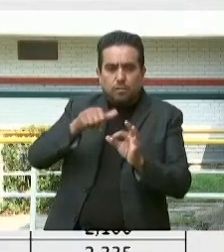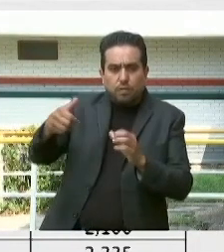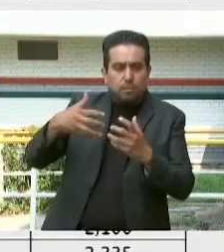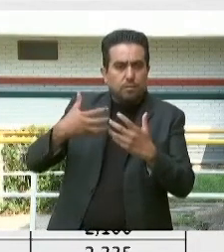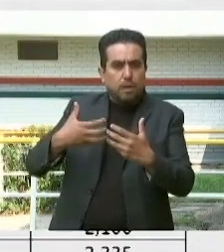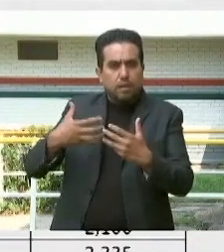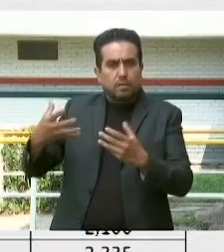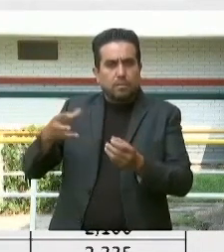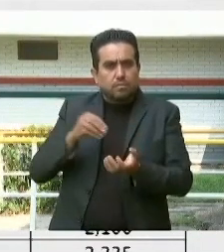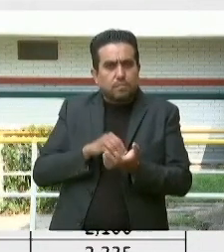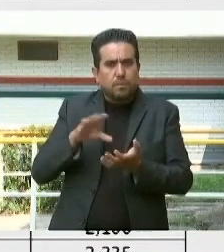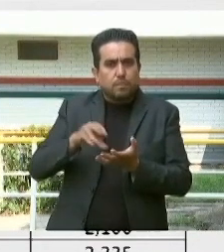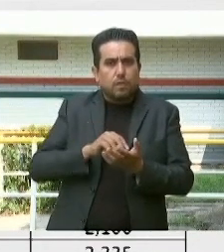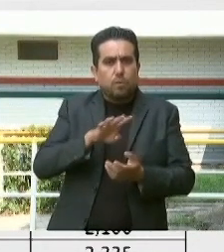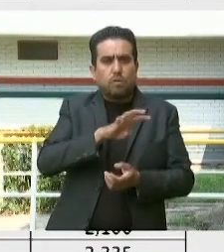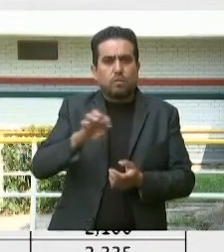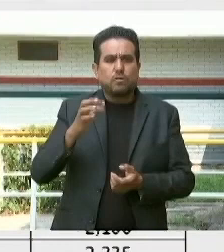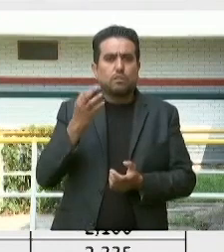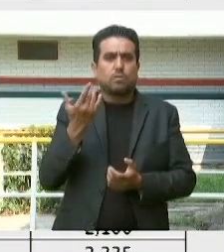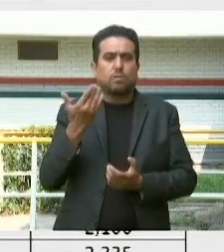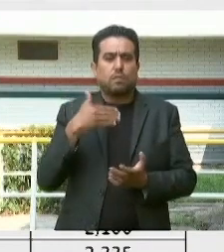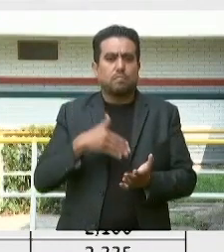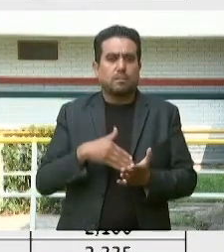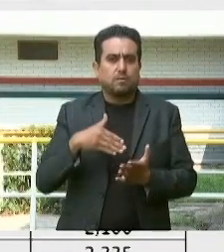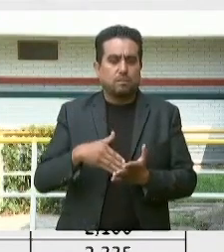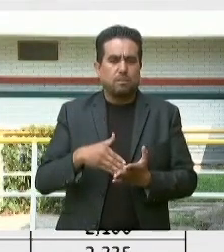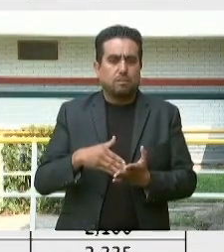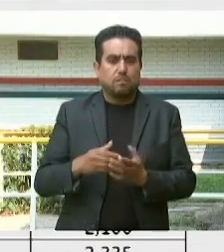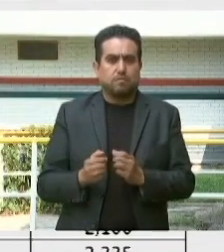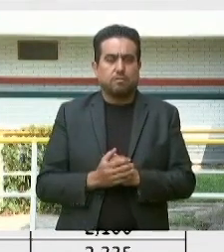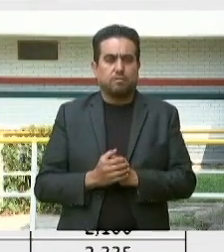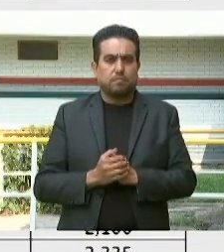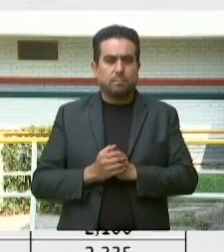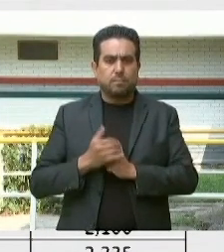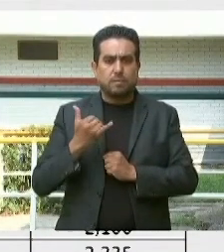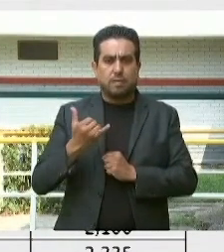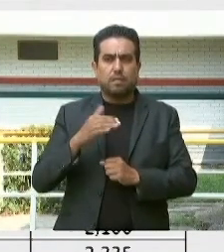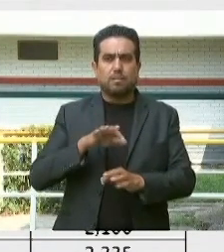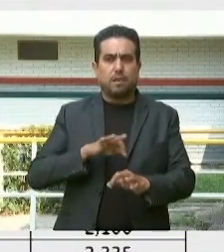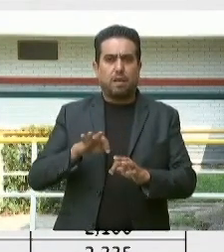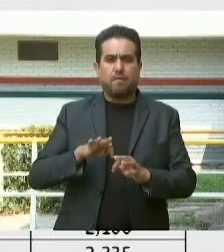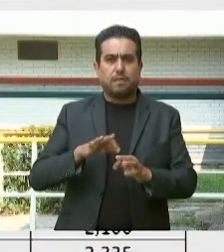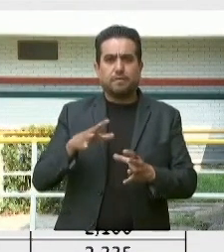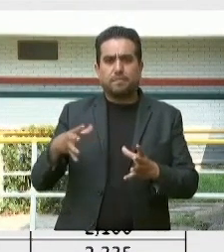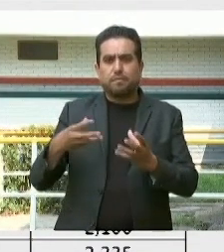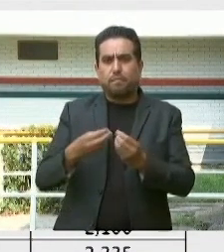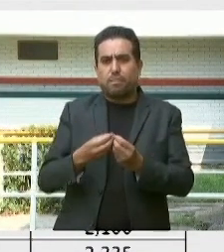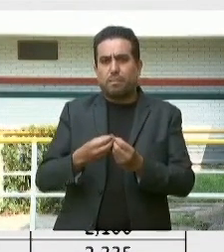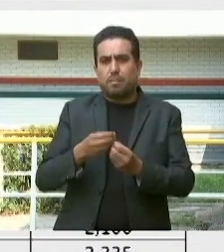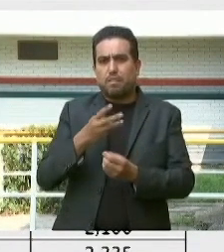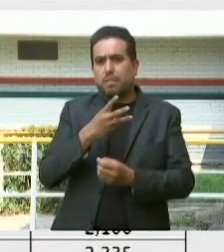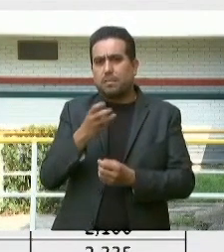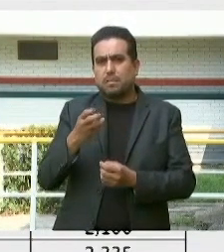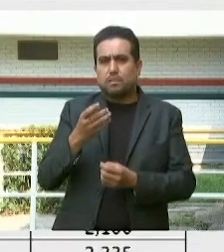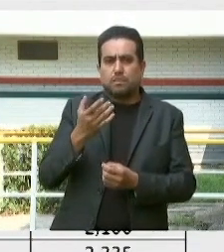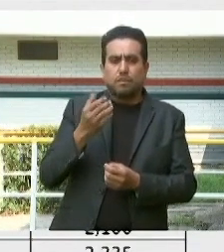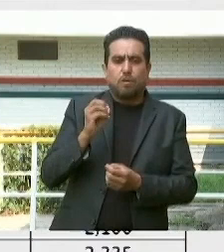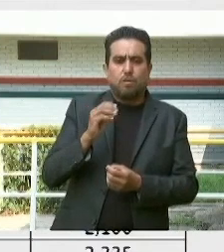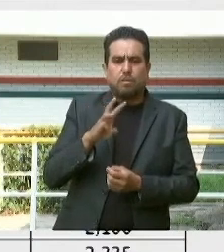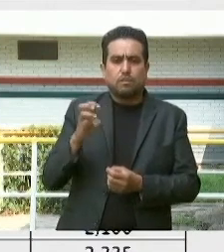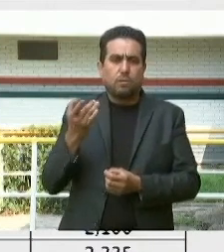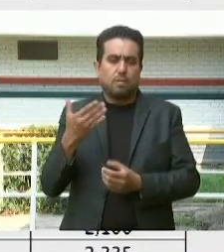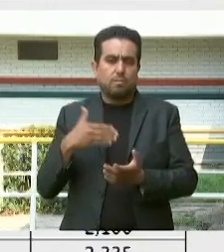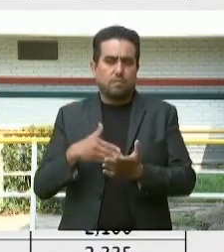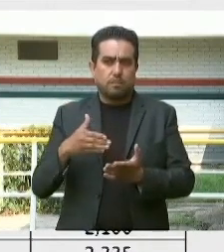de 450 millones de pesos para obra alrededor de 300 350 millones de pesos